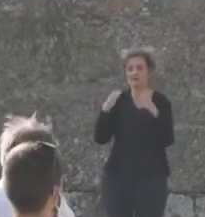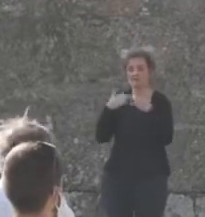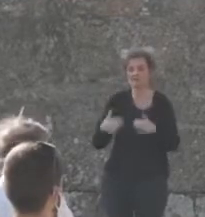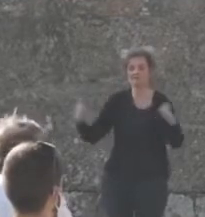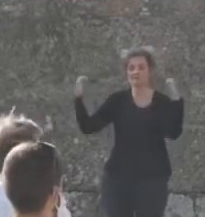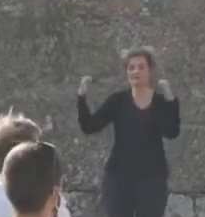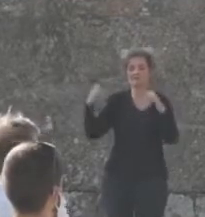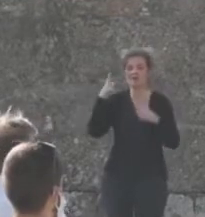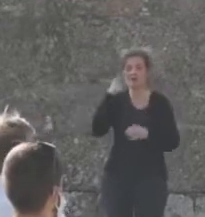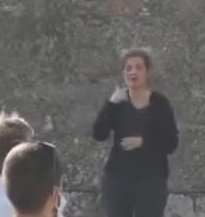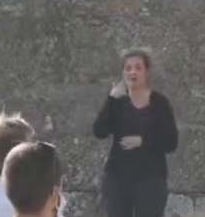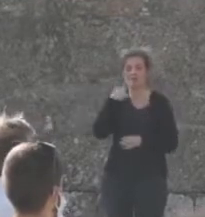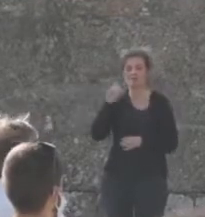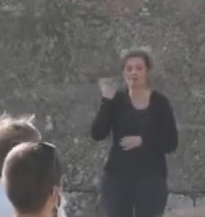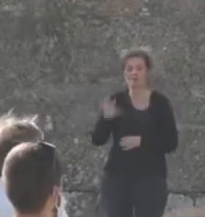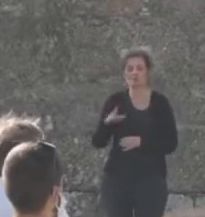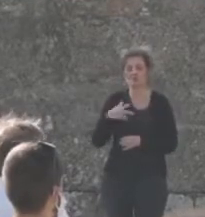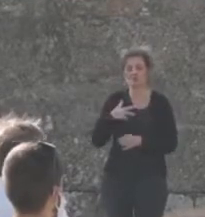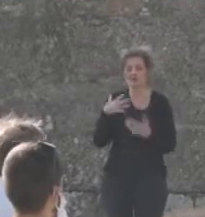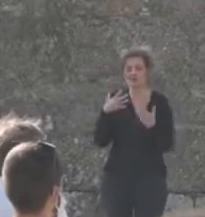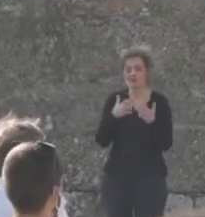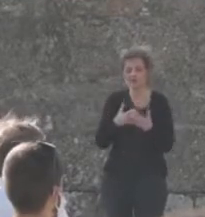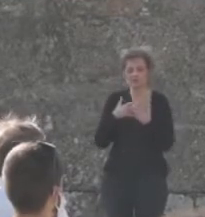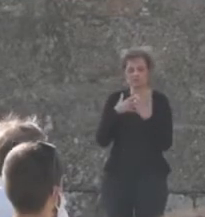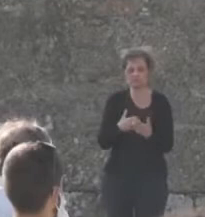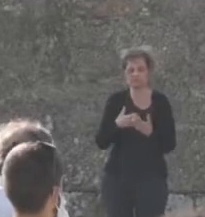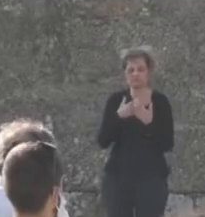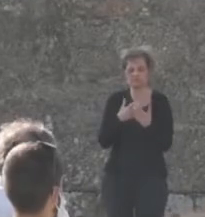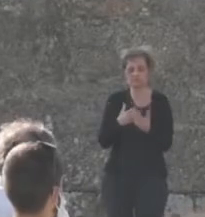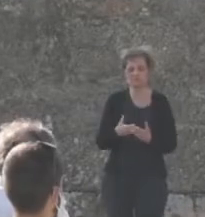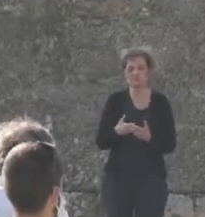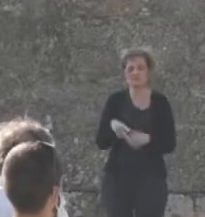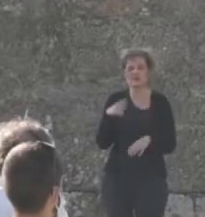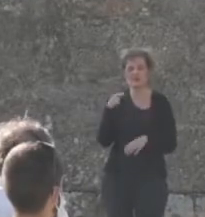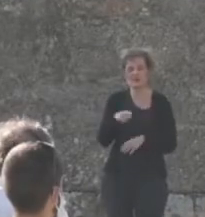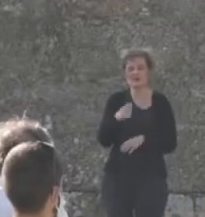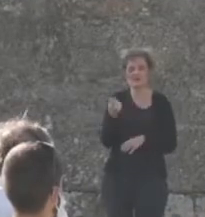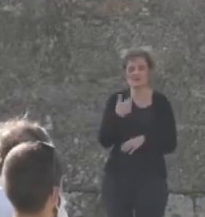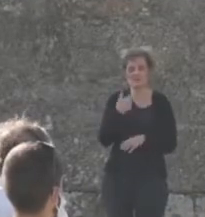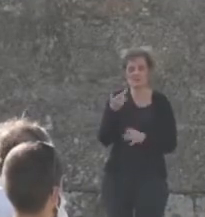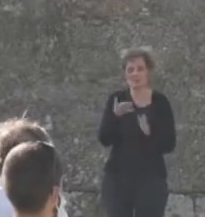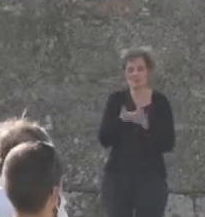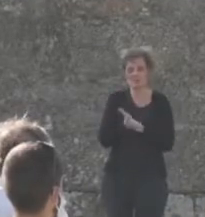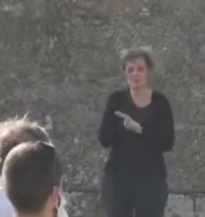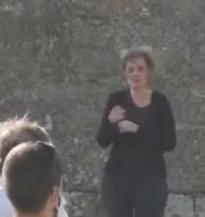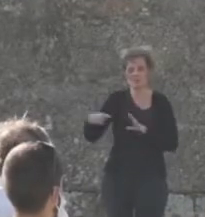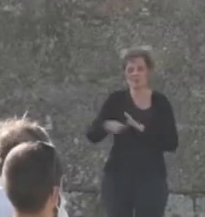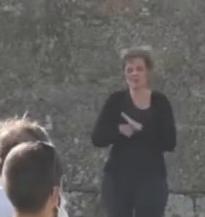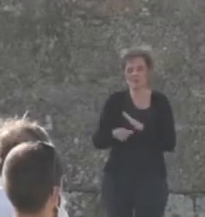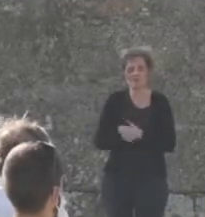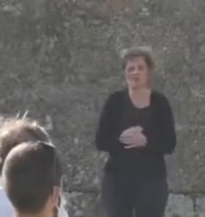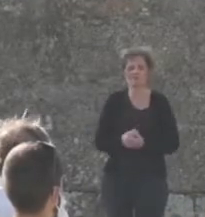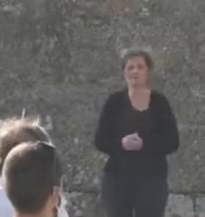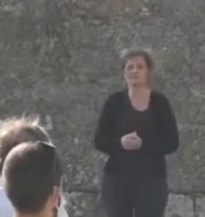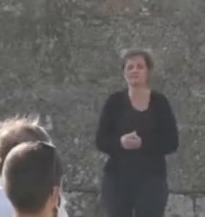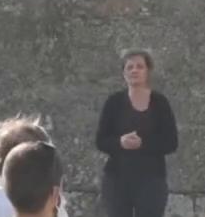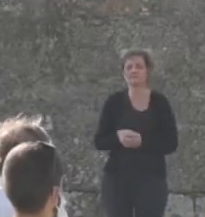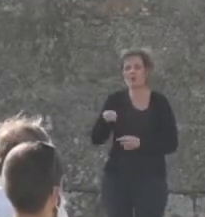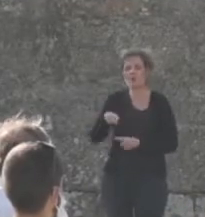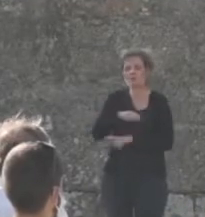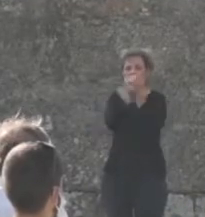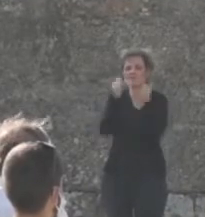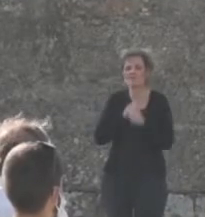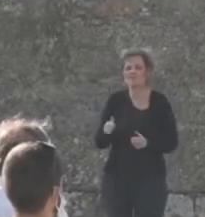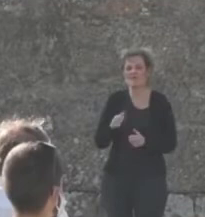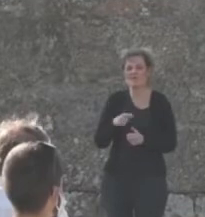ali, acostumados a hacer batallas xa de ignominia, todo aquilo era simplemente unha provocación. Era outro xeito